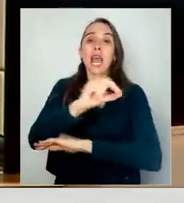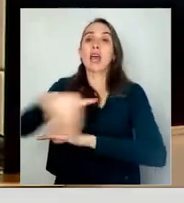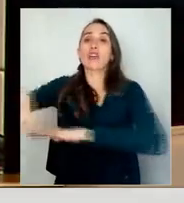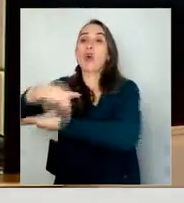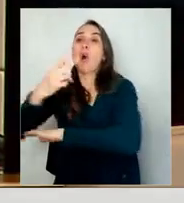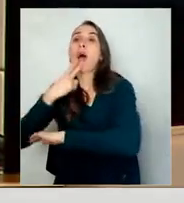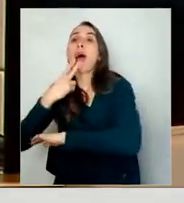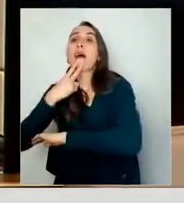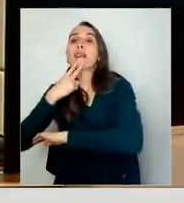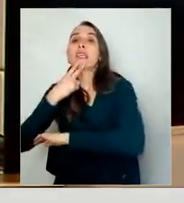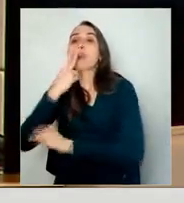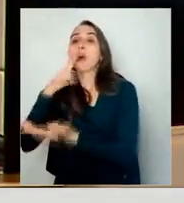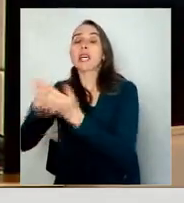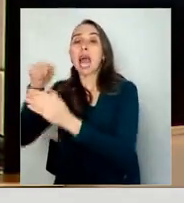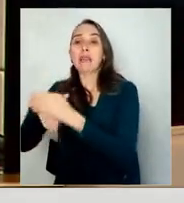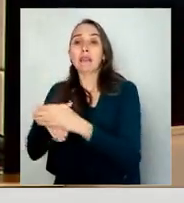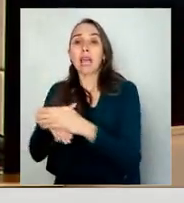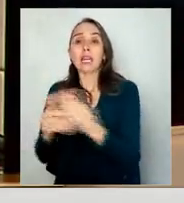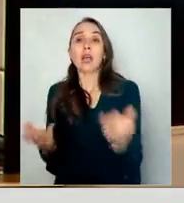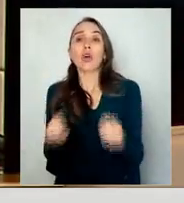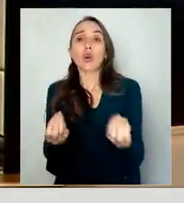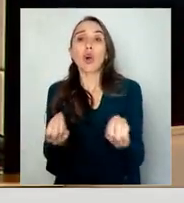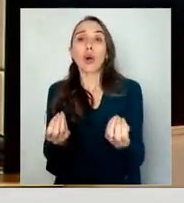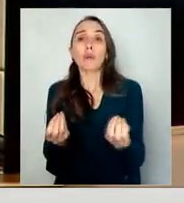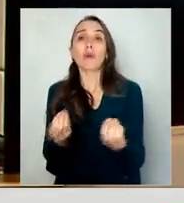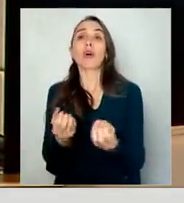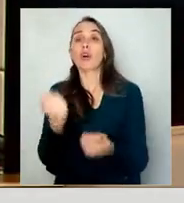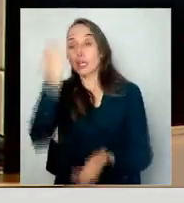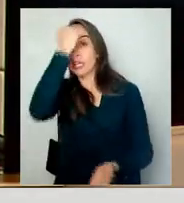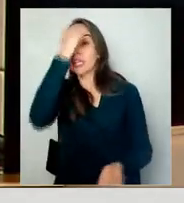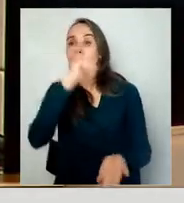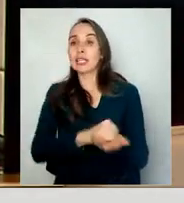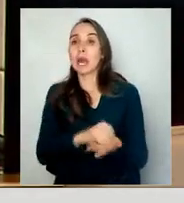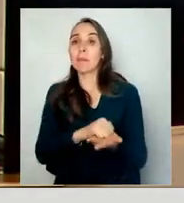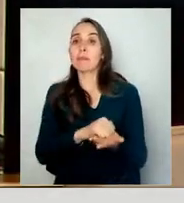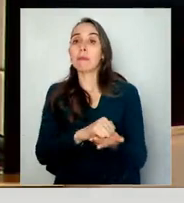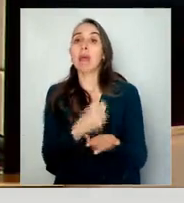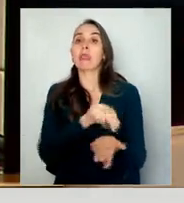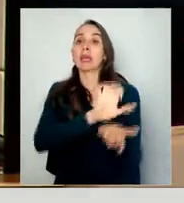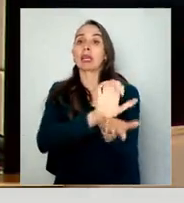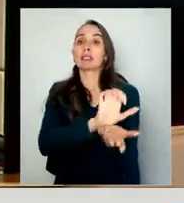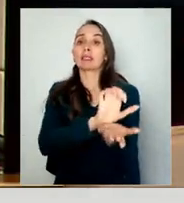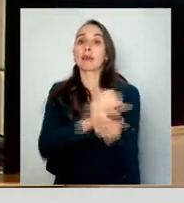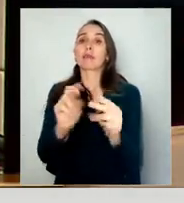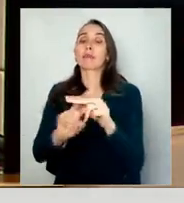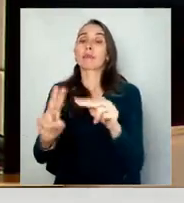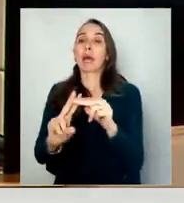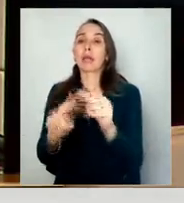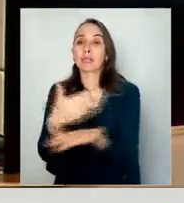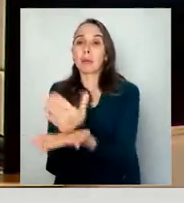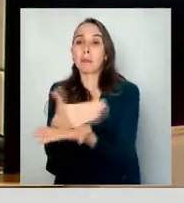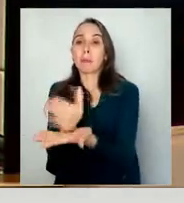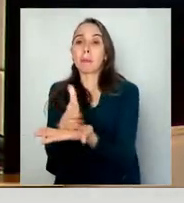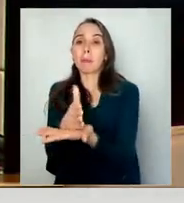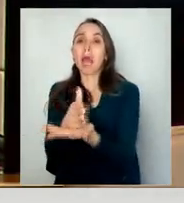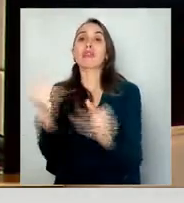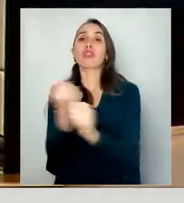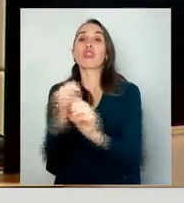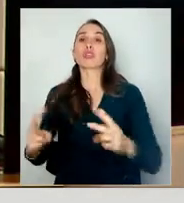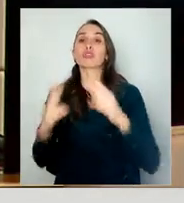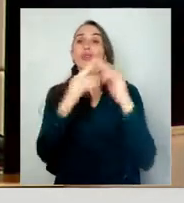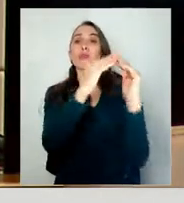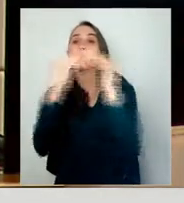habla solamente de la propia incapacidad esta para realizar una planificación urbana de forma adecuada